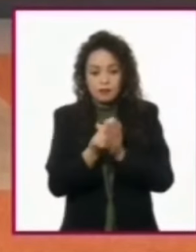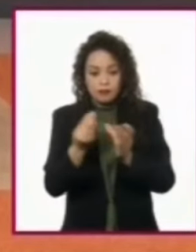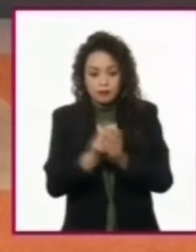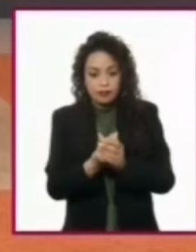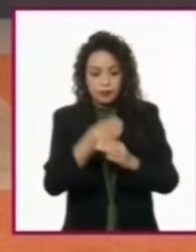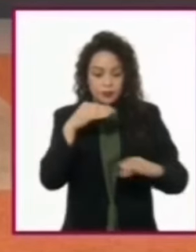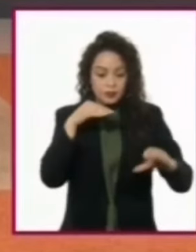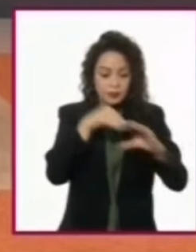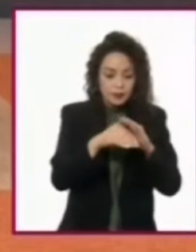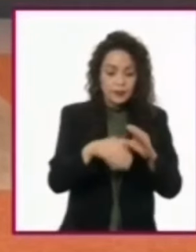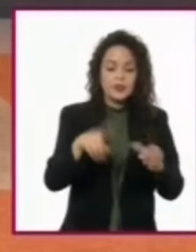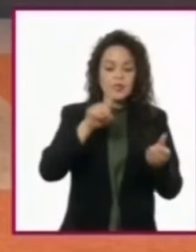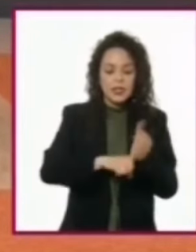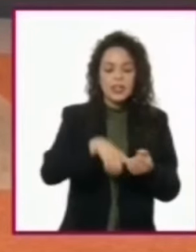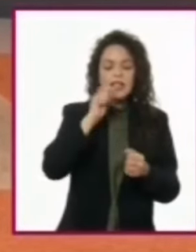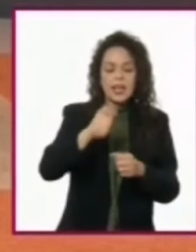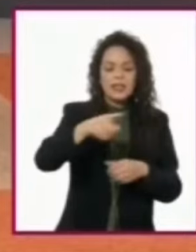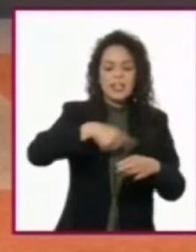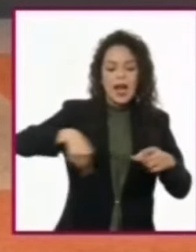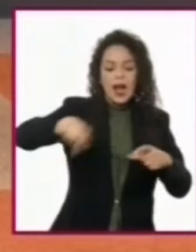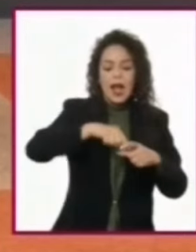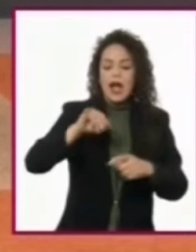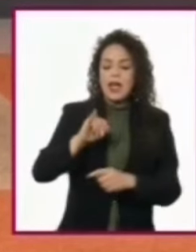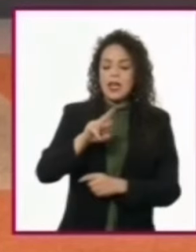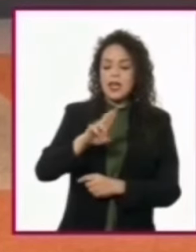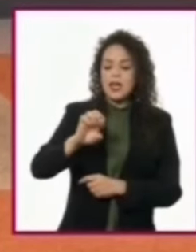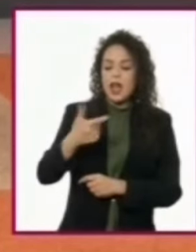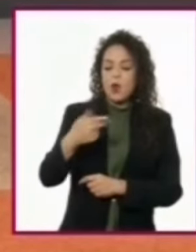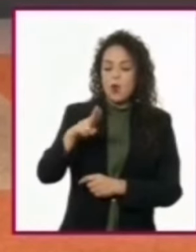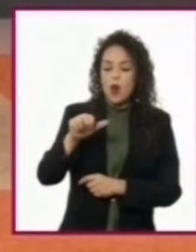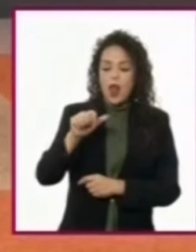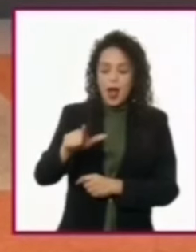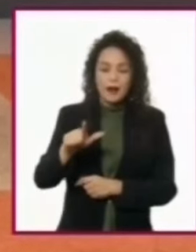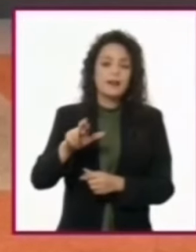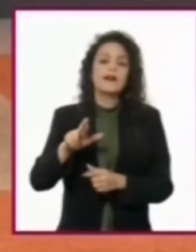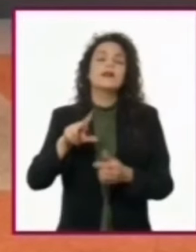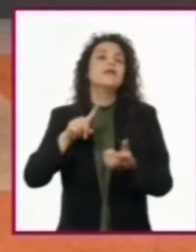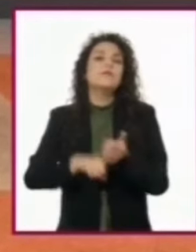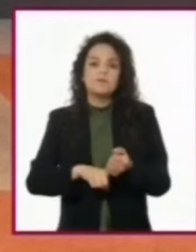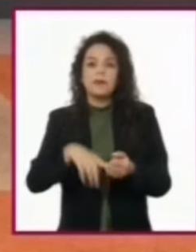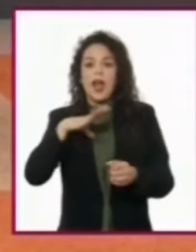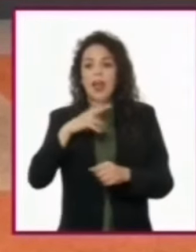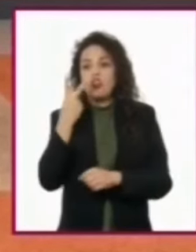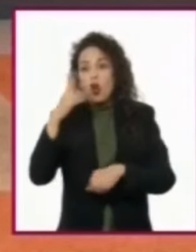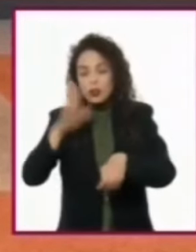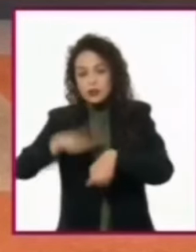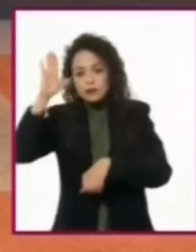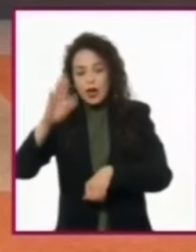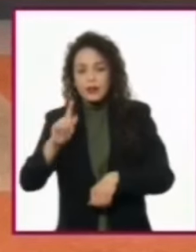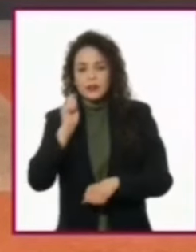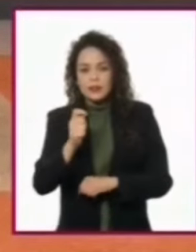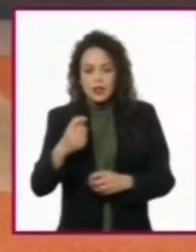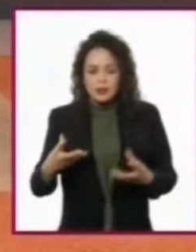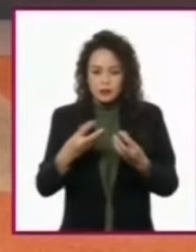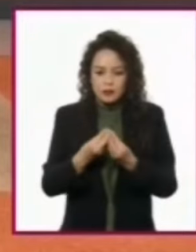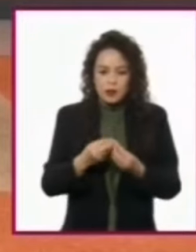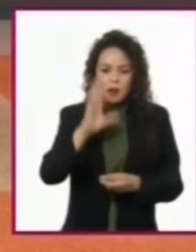galaxias irregulares evidencia que más de 2 galaxias se apegan a las características de las